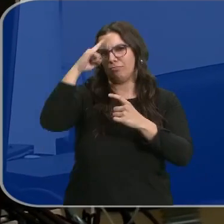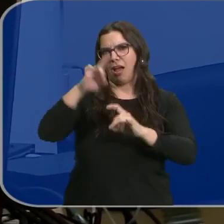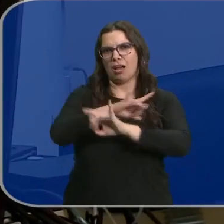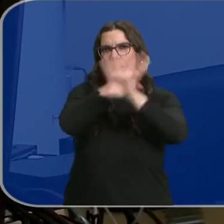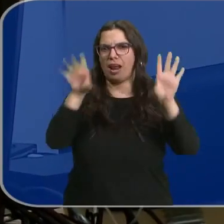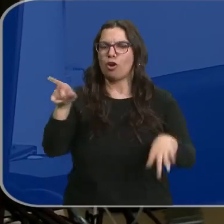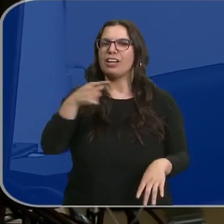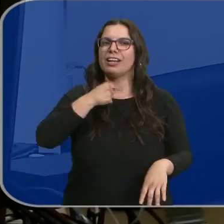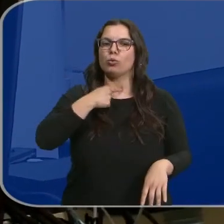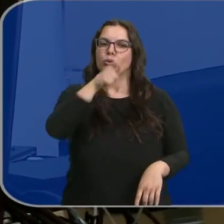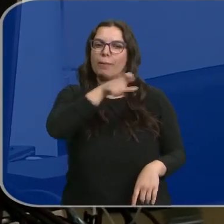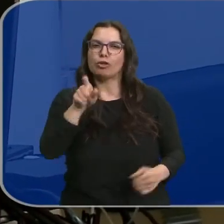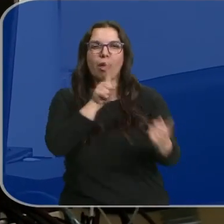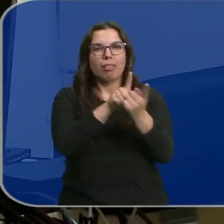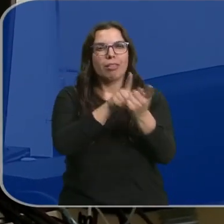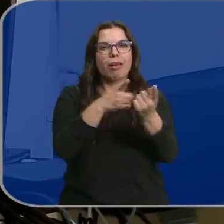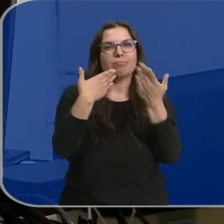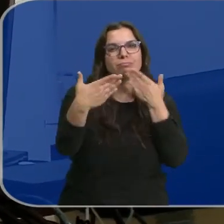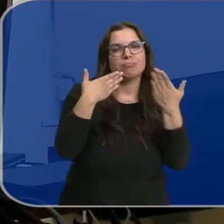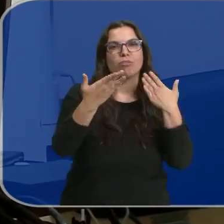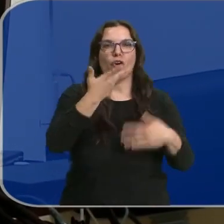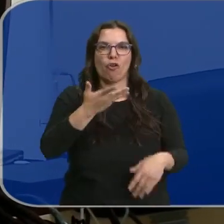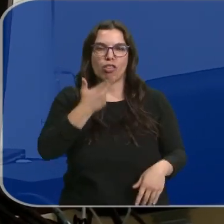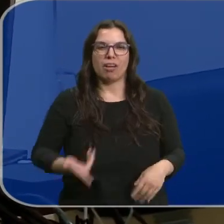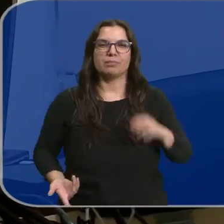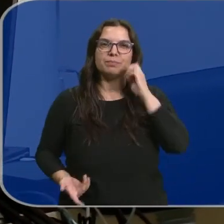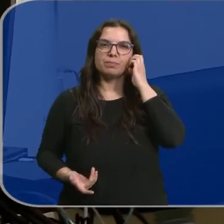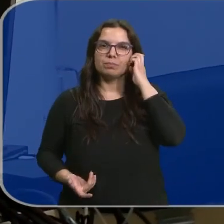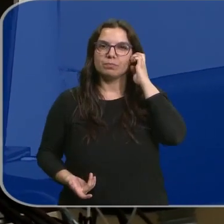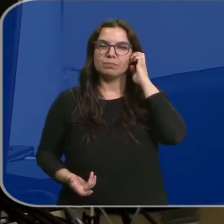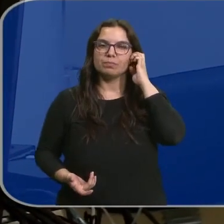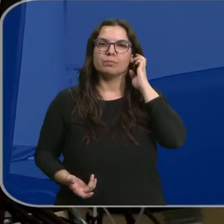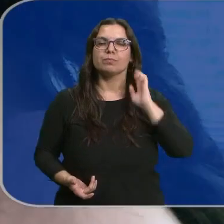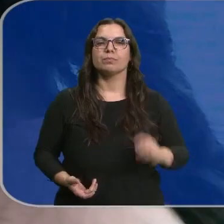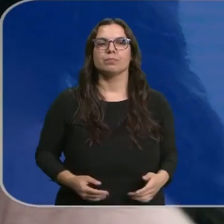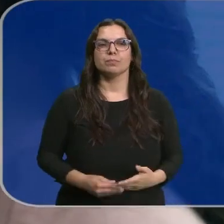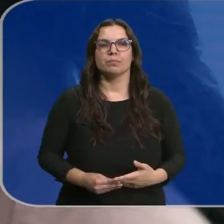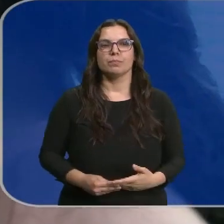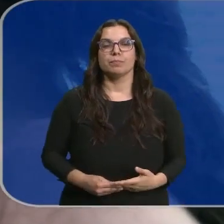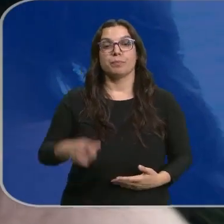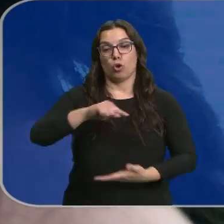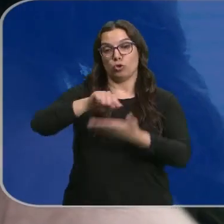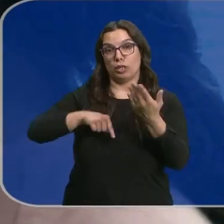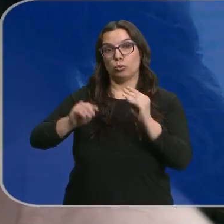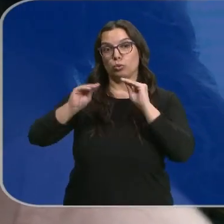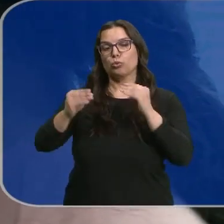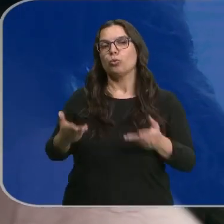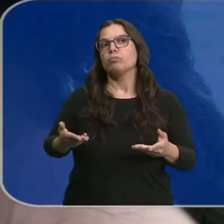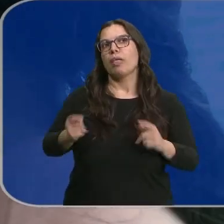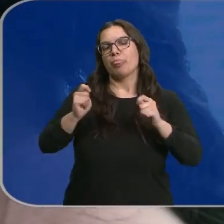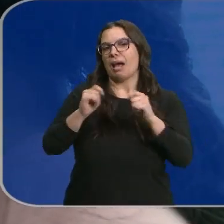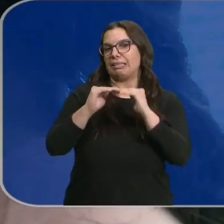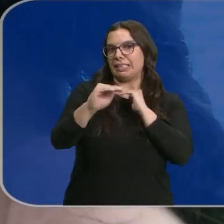Le gusta conocer a sus pacientes. Soy Javier, soy médico de familia. ¿Qué tal? ¿Cómo se encuentra? Este contrato, además de